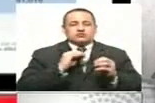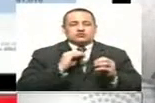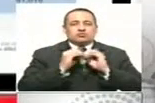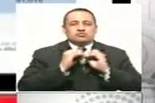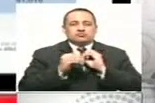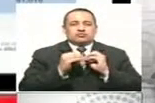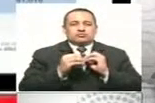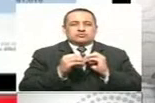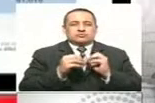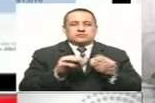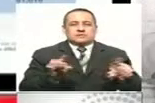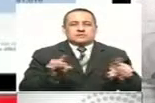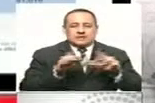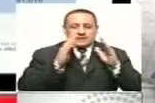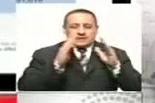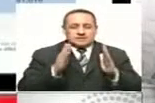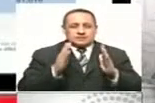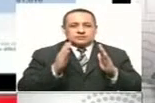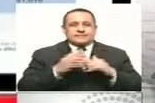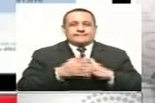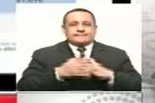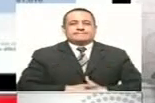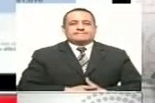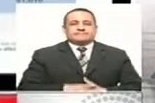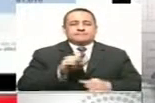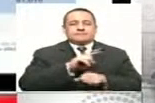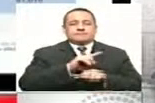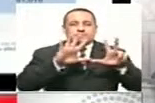resueltas y atendidos